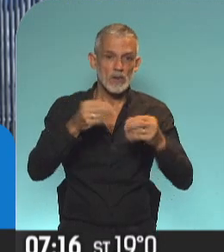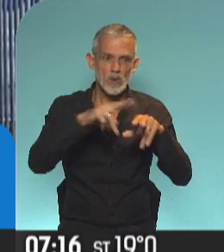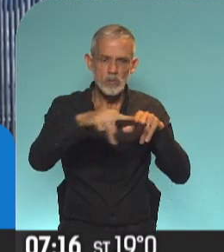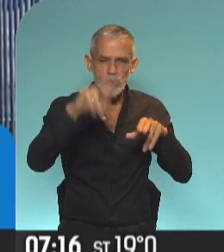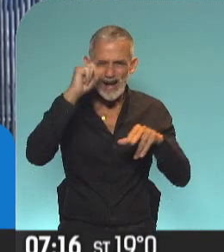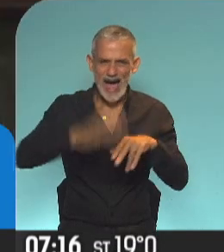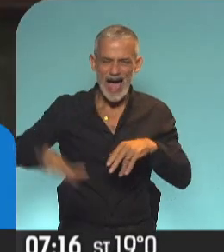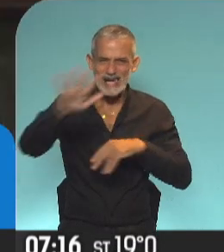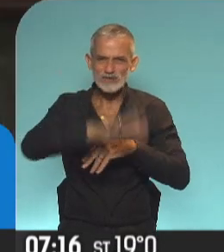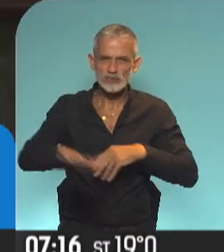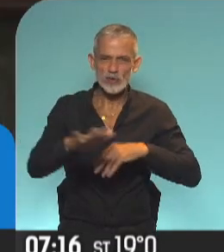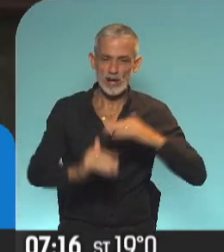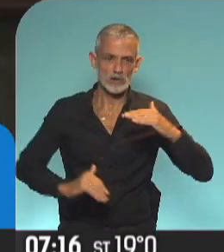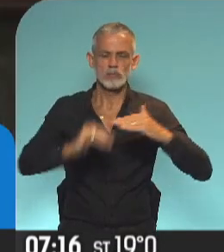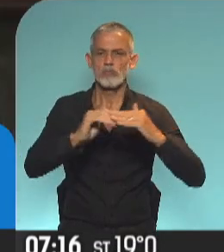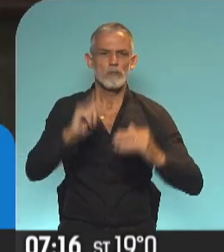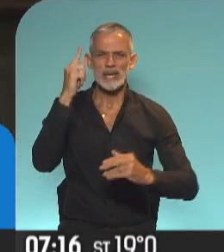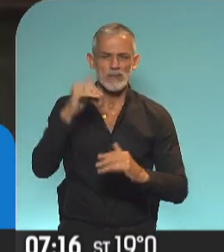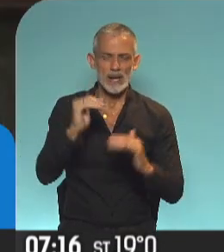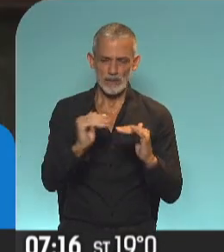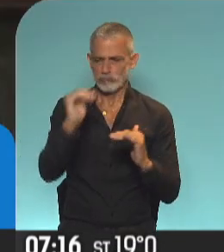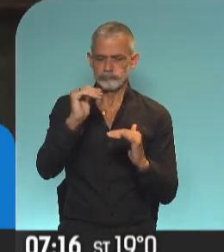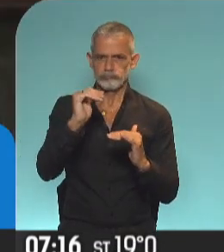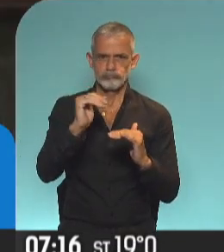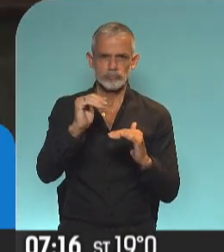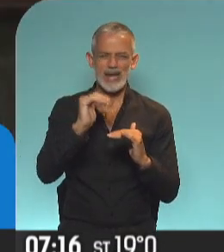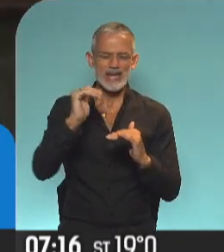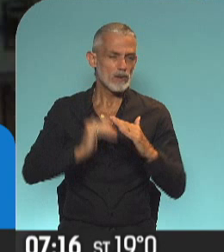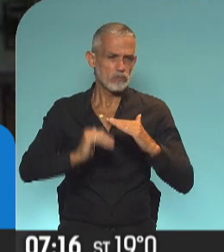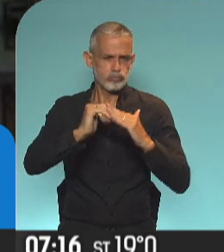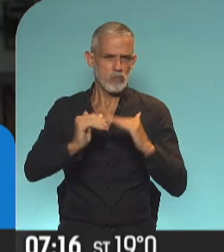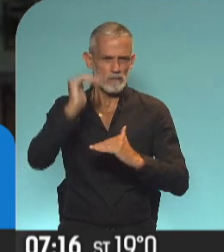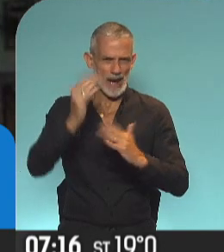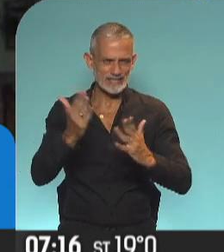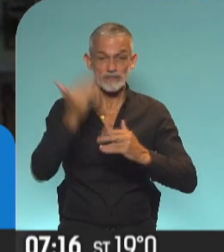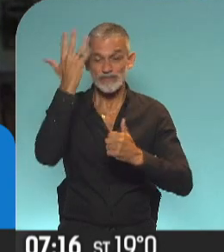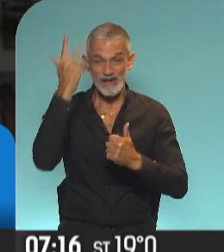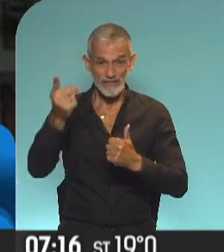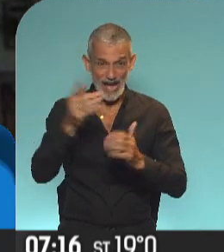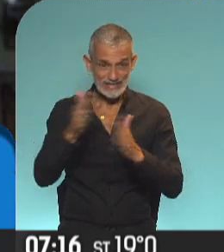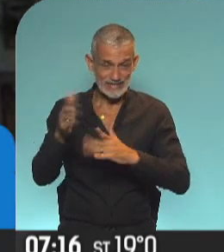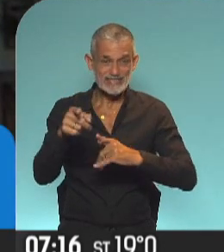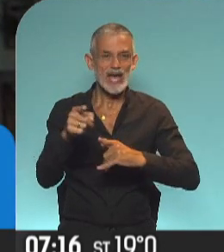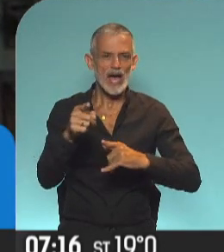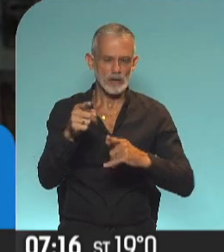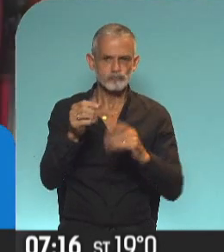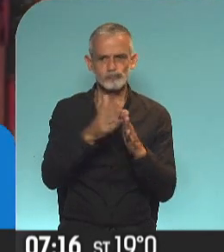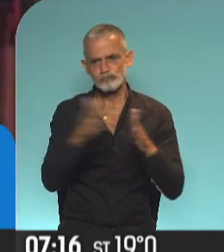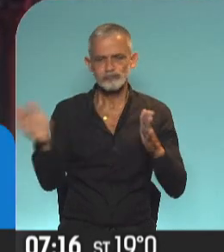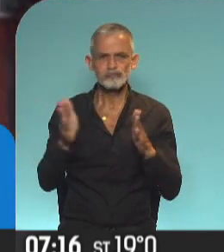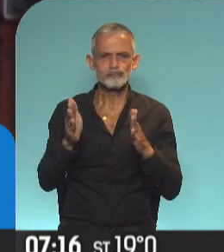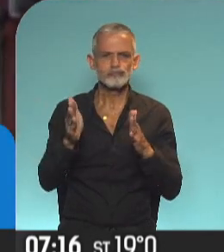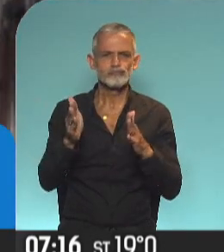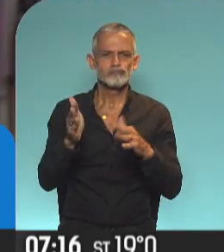nacional se elevó por primera vez al nivel más alto francia por su parte extendió su